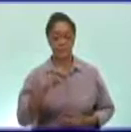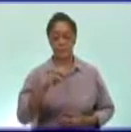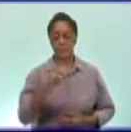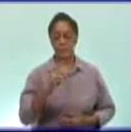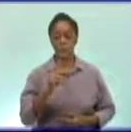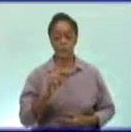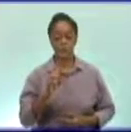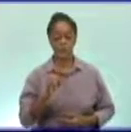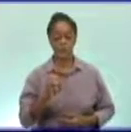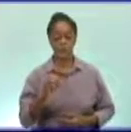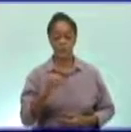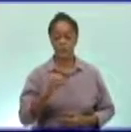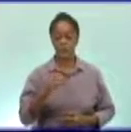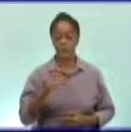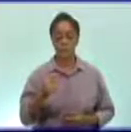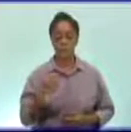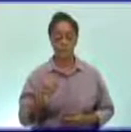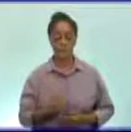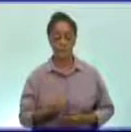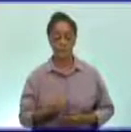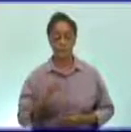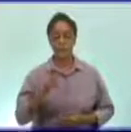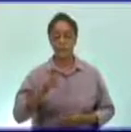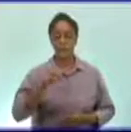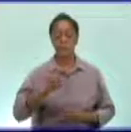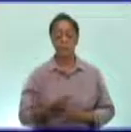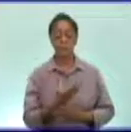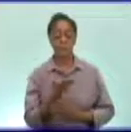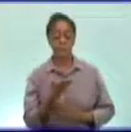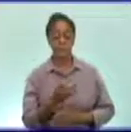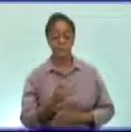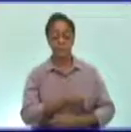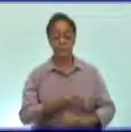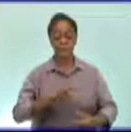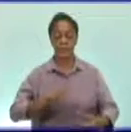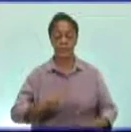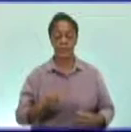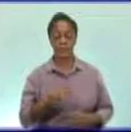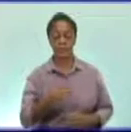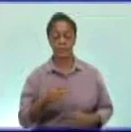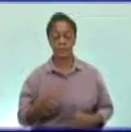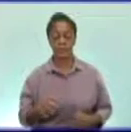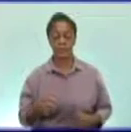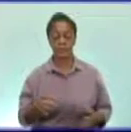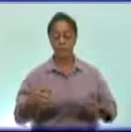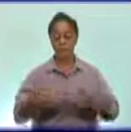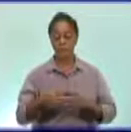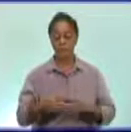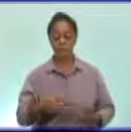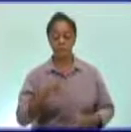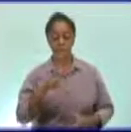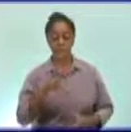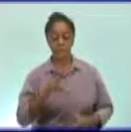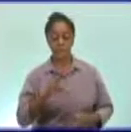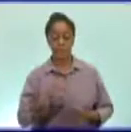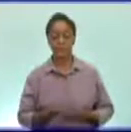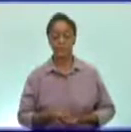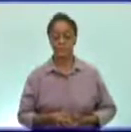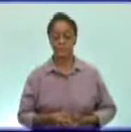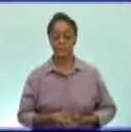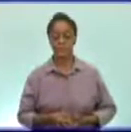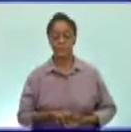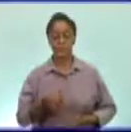organismo unicelular, plantas, animales y hongos, los agrupo en 5 reinos.